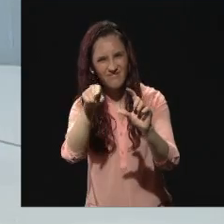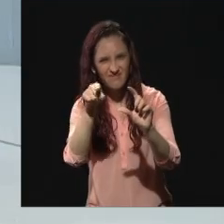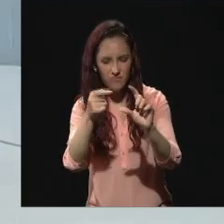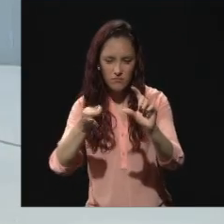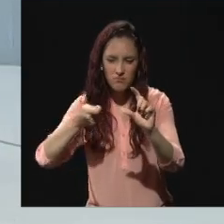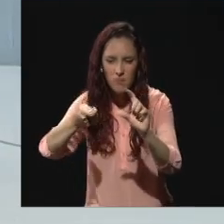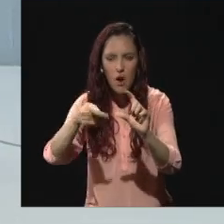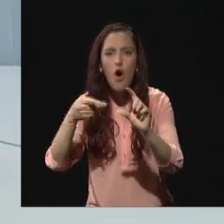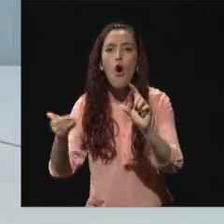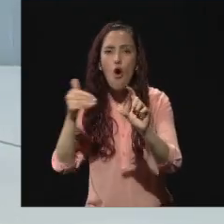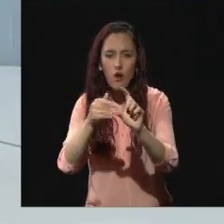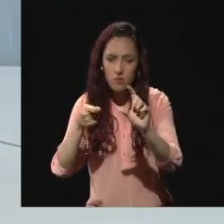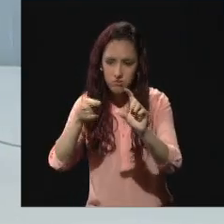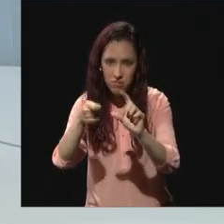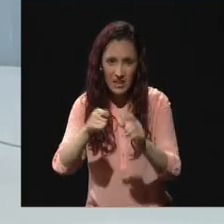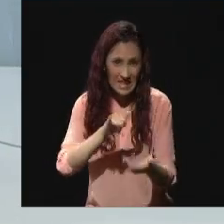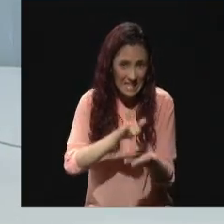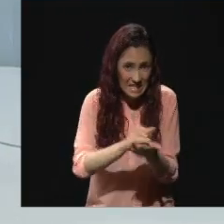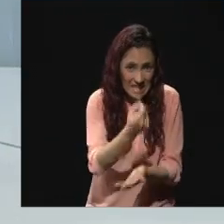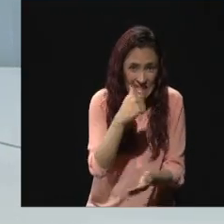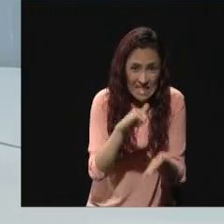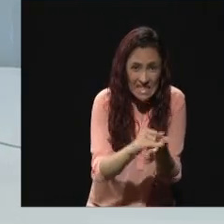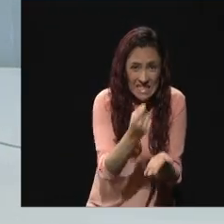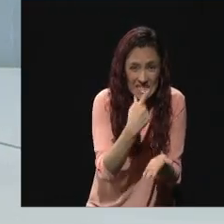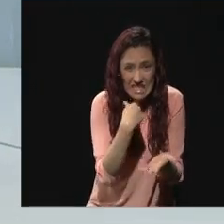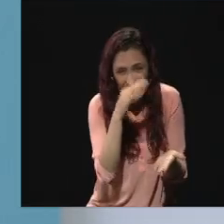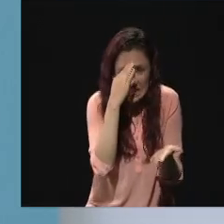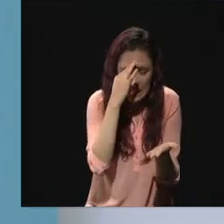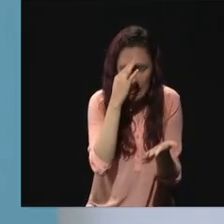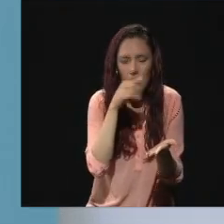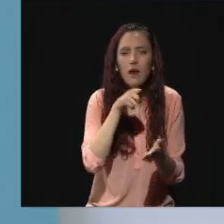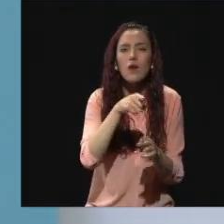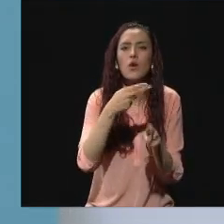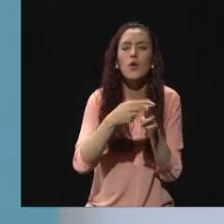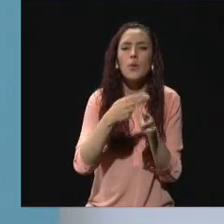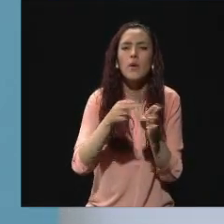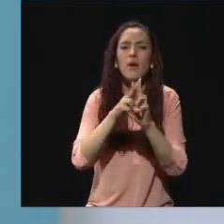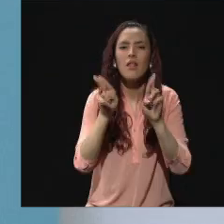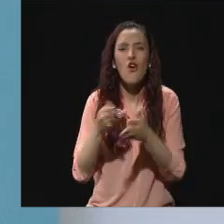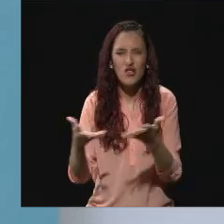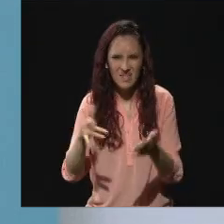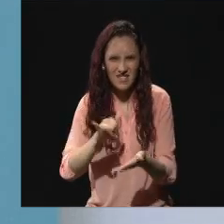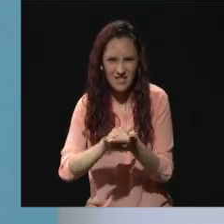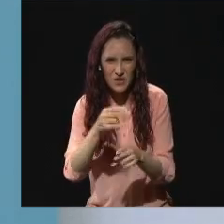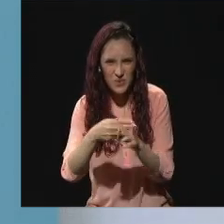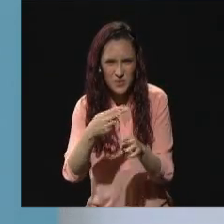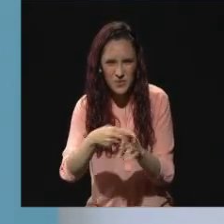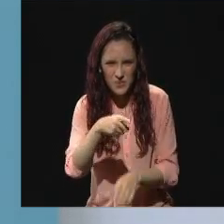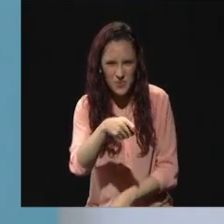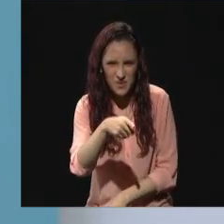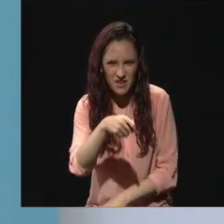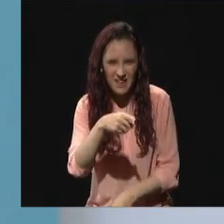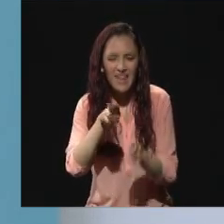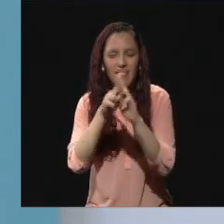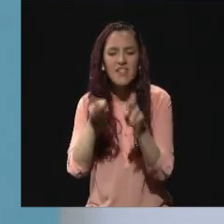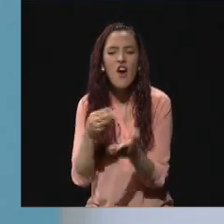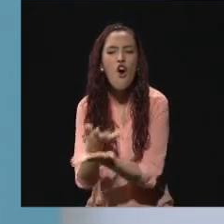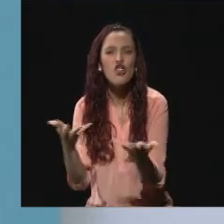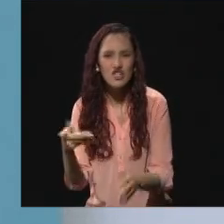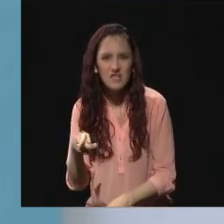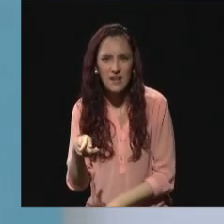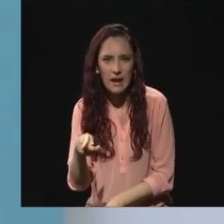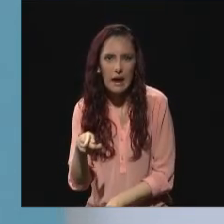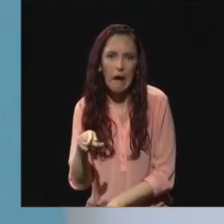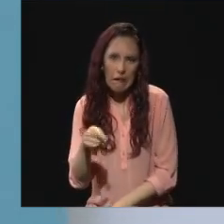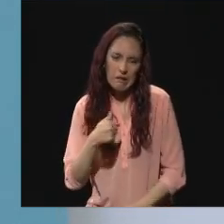cargando si se refiere a eso la pregunta que no estoy seguro eso se llama internet de las cosas que nosotros estamos estudiándolo para